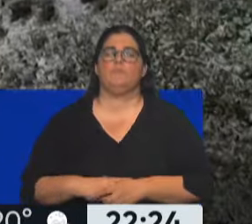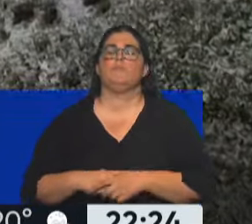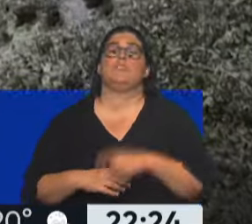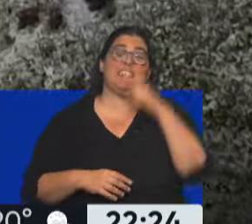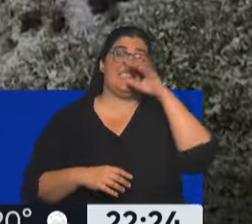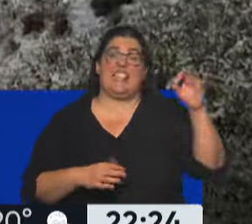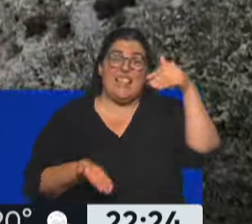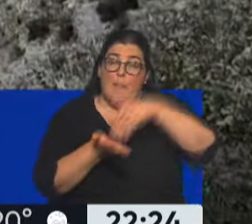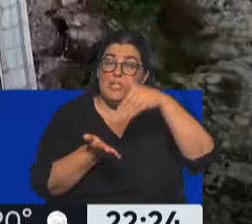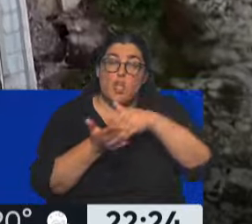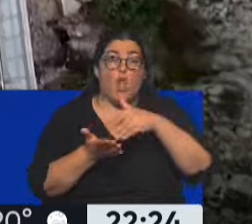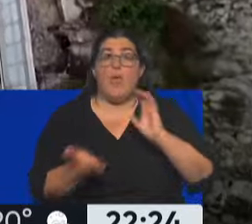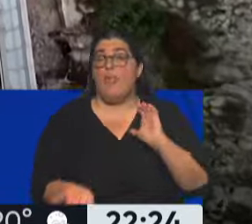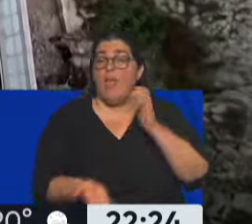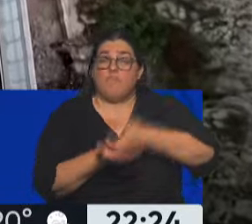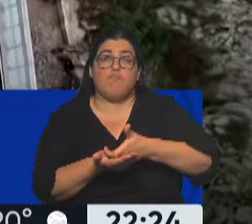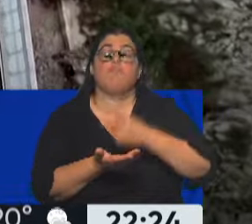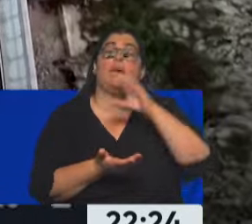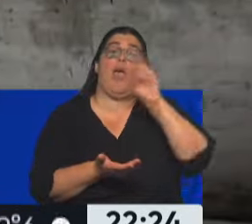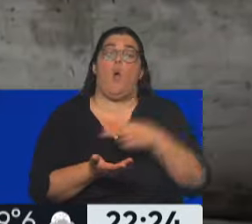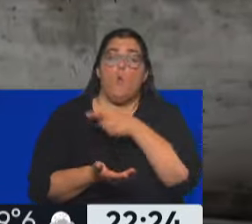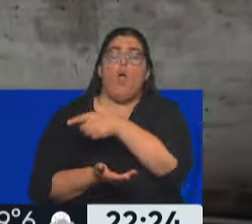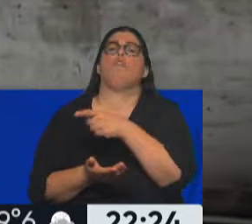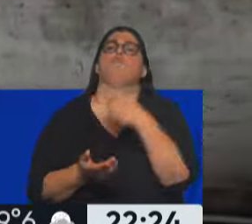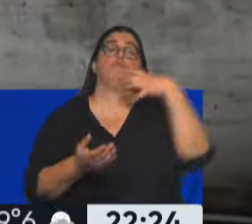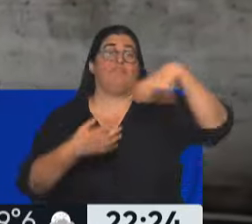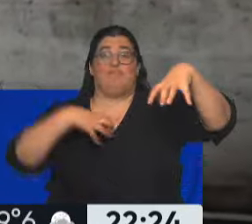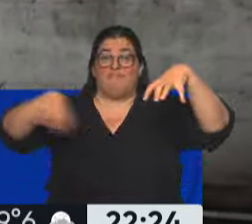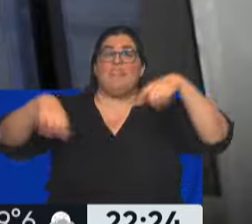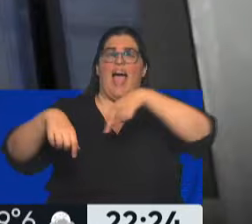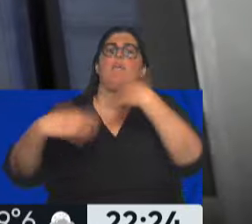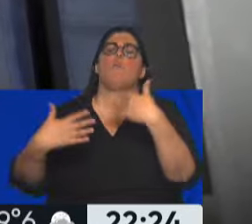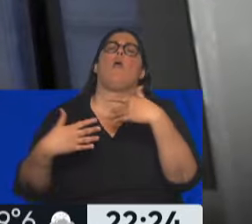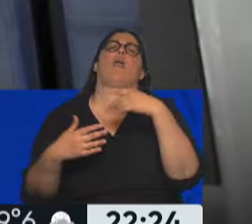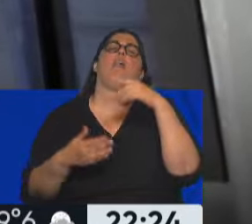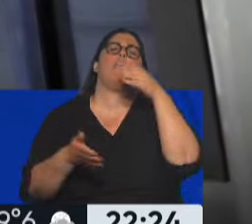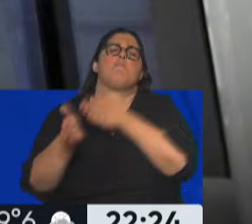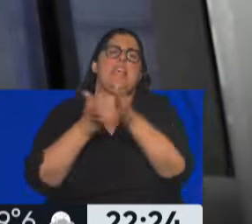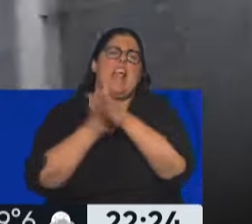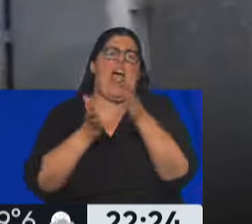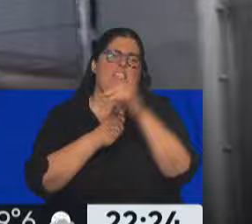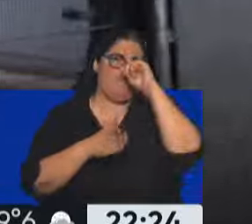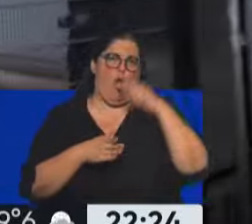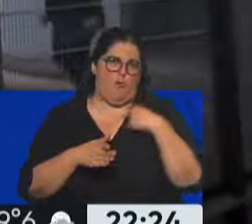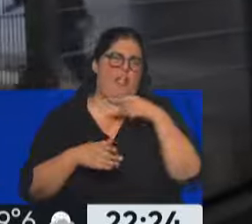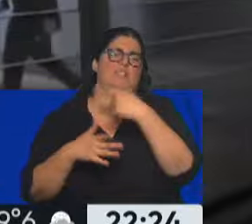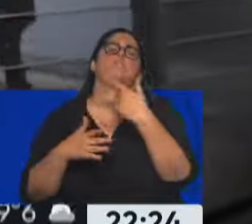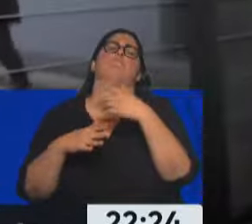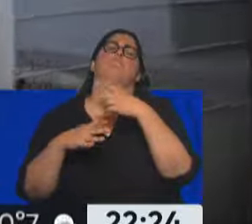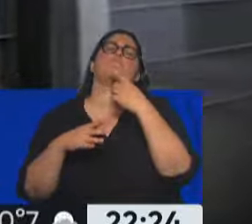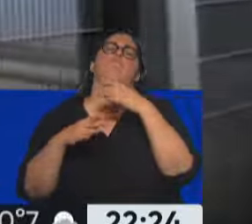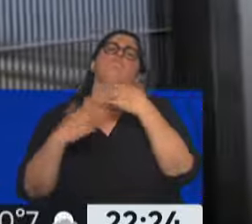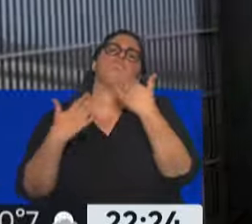euros, los campamentos tienen capacidad para alojar a unos 1.000 migrantes mensuales, con la posibilidad de aumentar a 3.000 en caso de